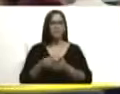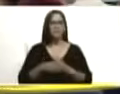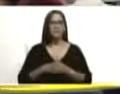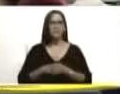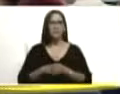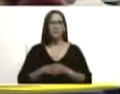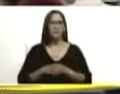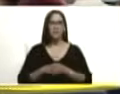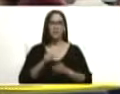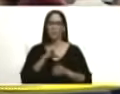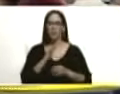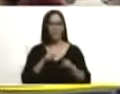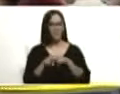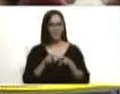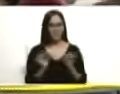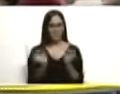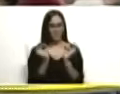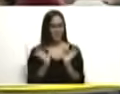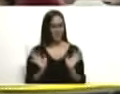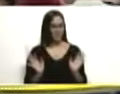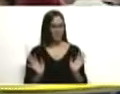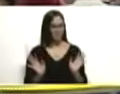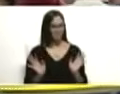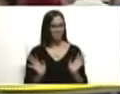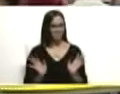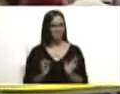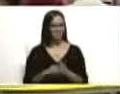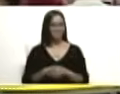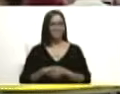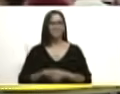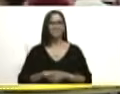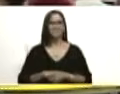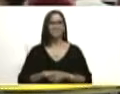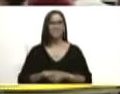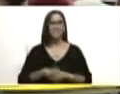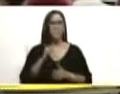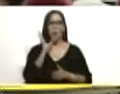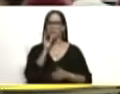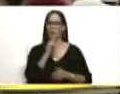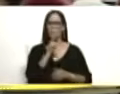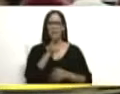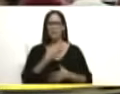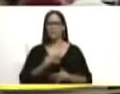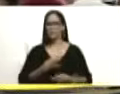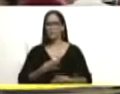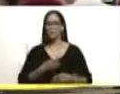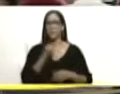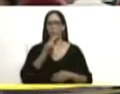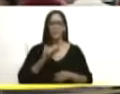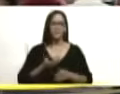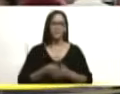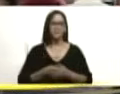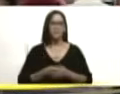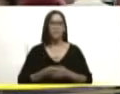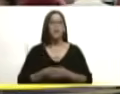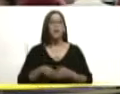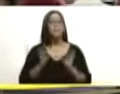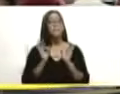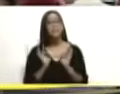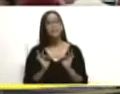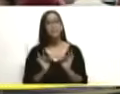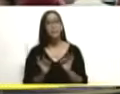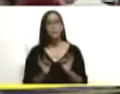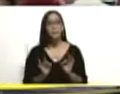que no le vas a meter casquillo a nadie. No había intención. No había mala intención. Bueno,